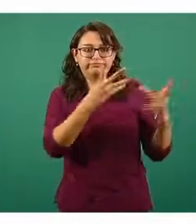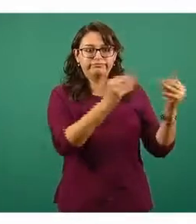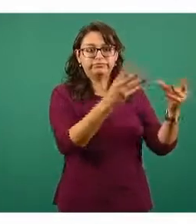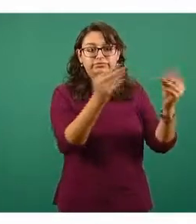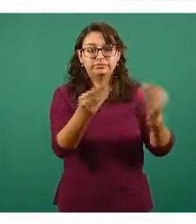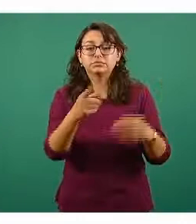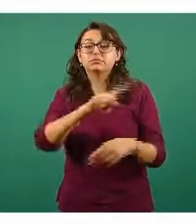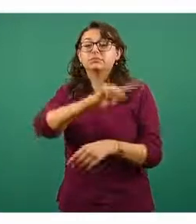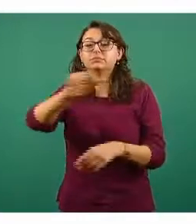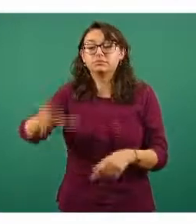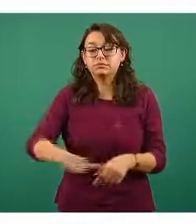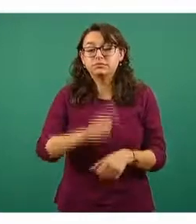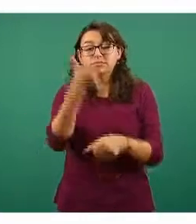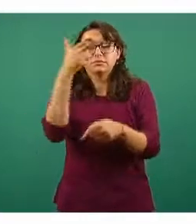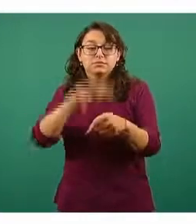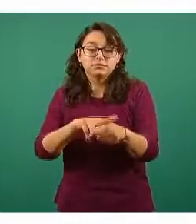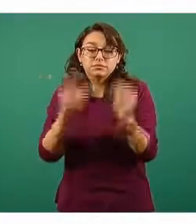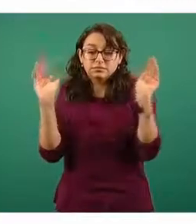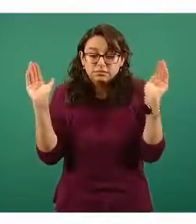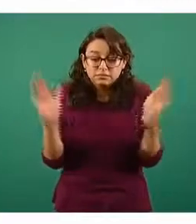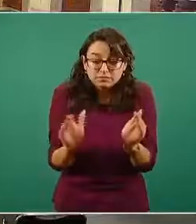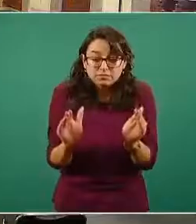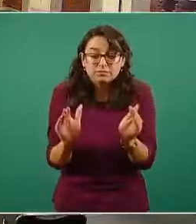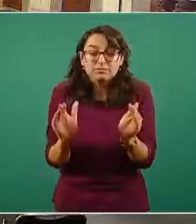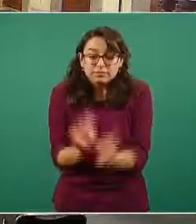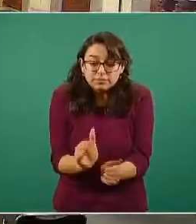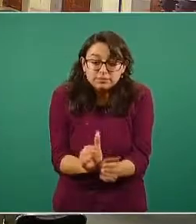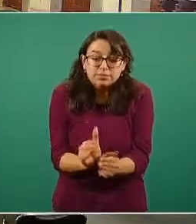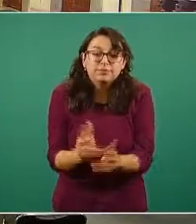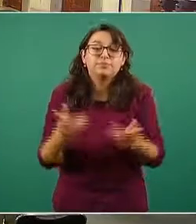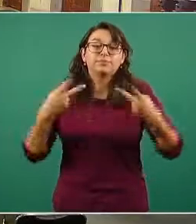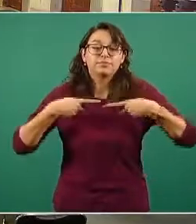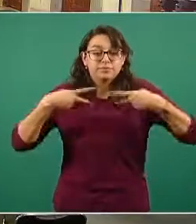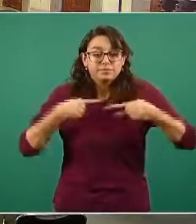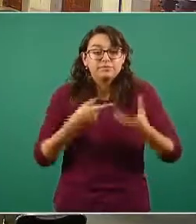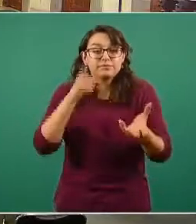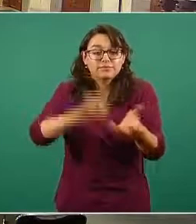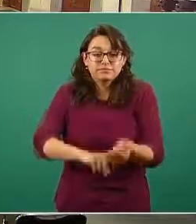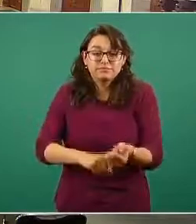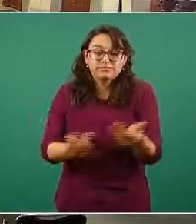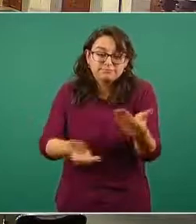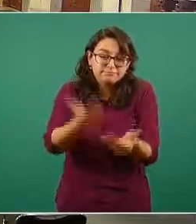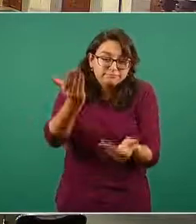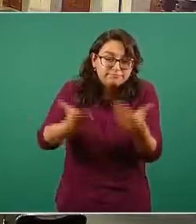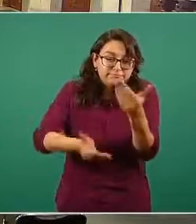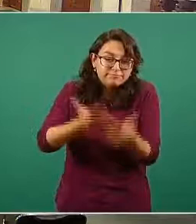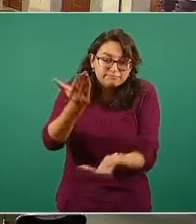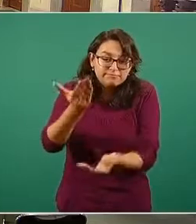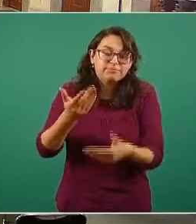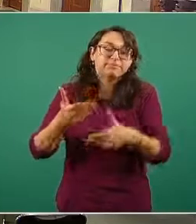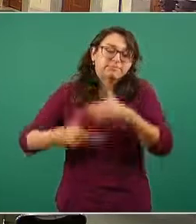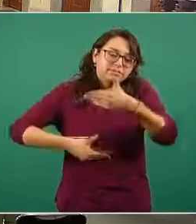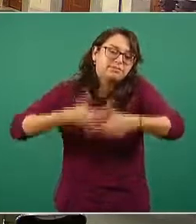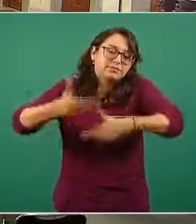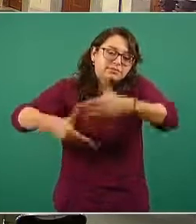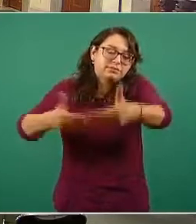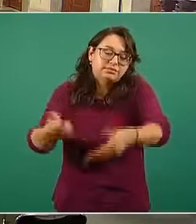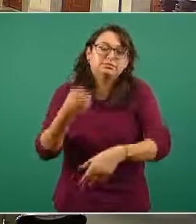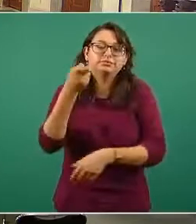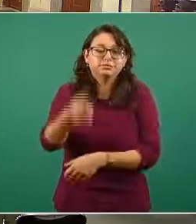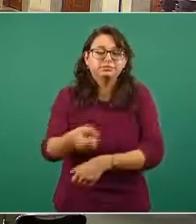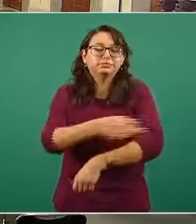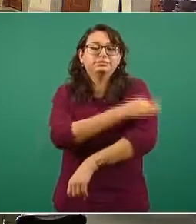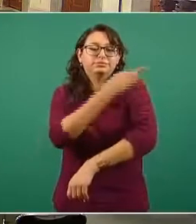incluye hospitales de menor tamaño que van teniendo menor cantidad de personas y estas personas profesionales de la